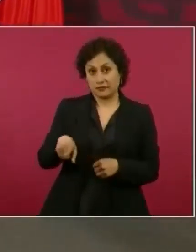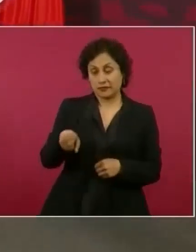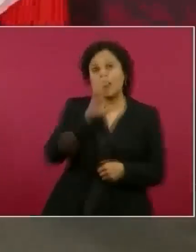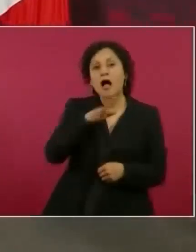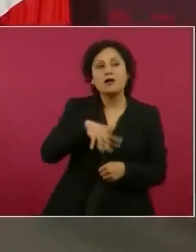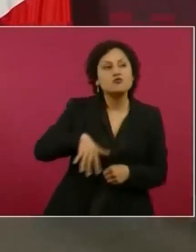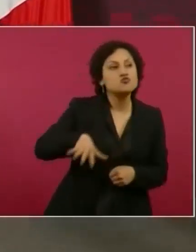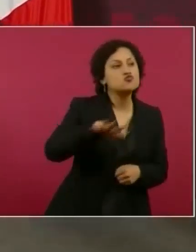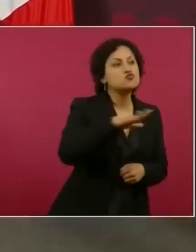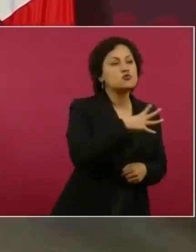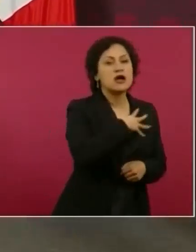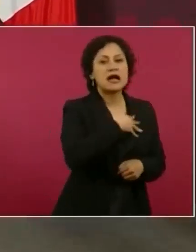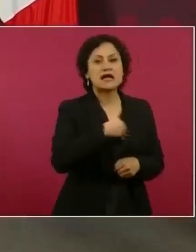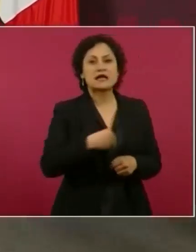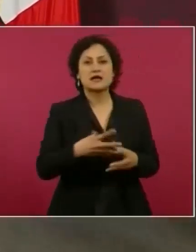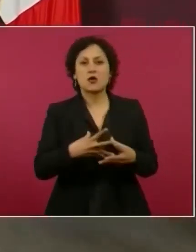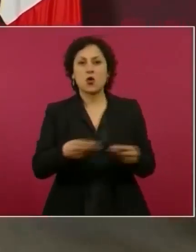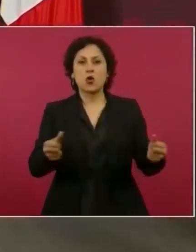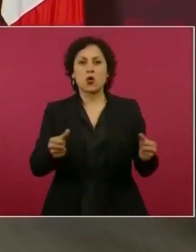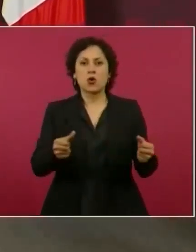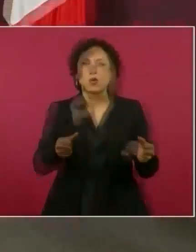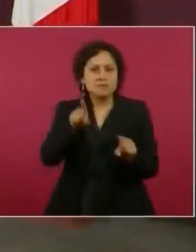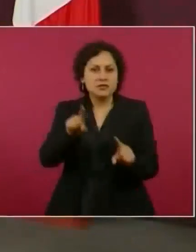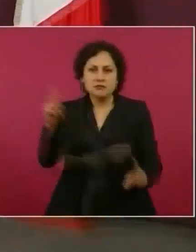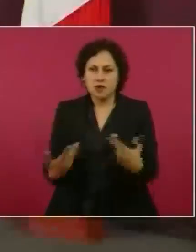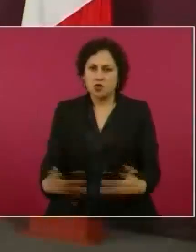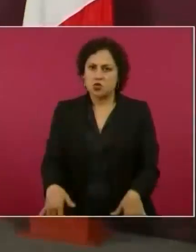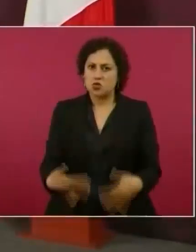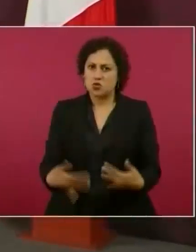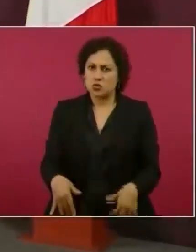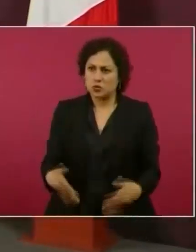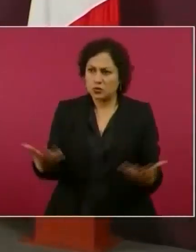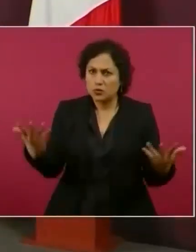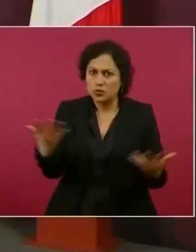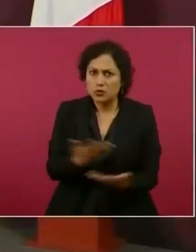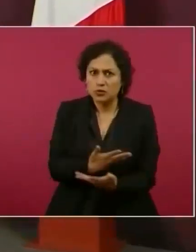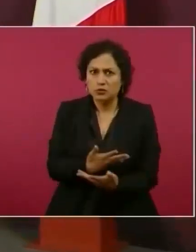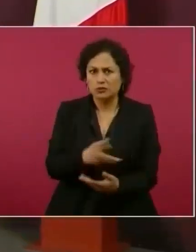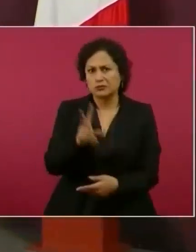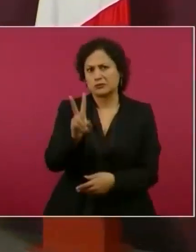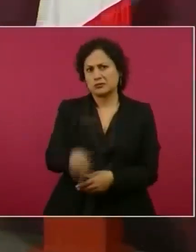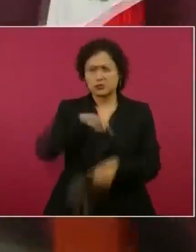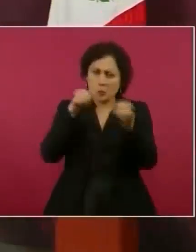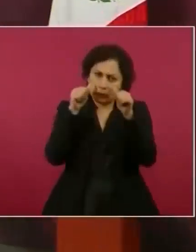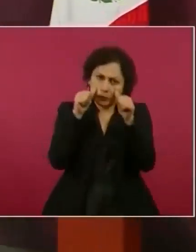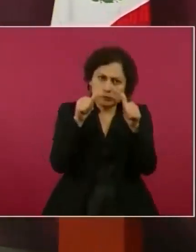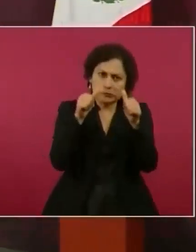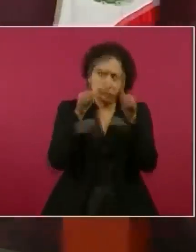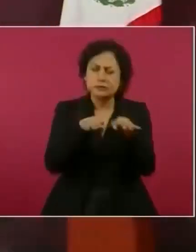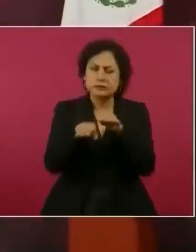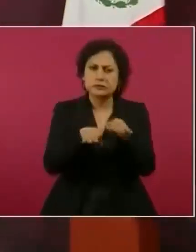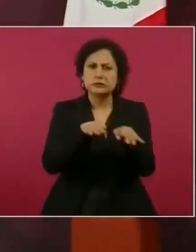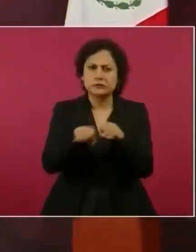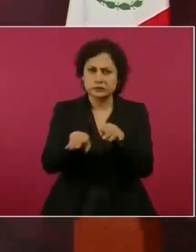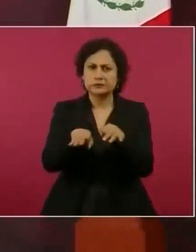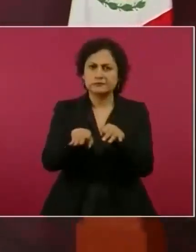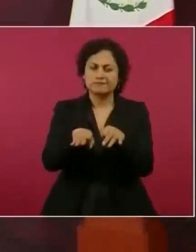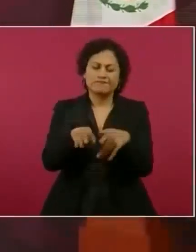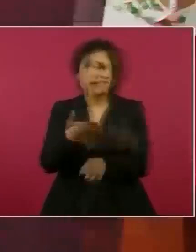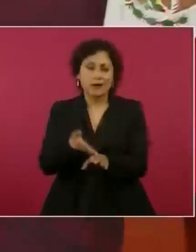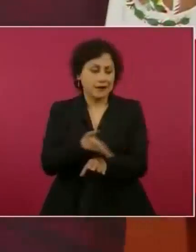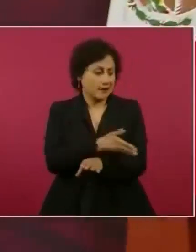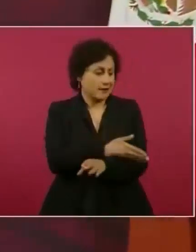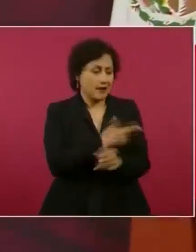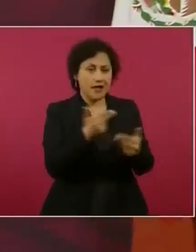buscando a su hijo se le asesine. O sea, duele muchísimo eso. Estamos trabajando. Es la